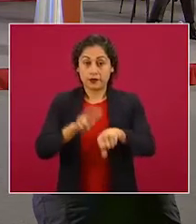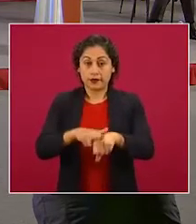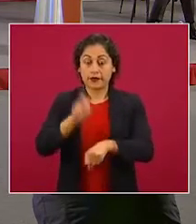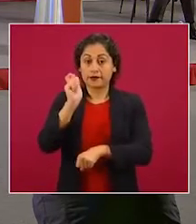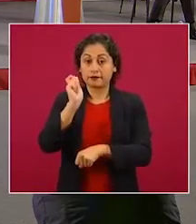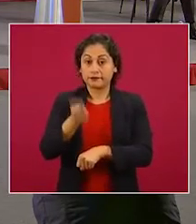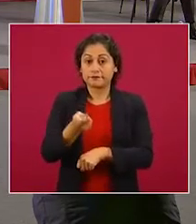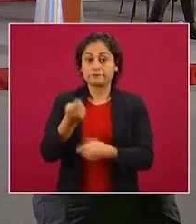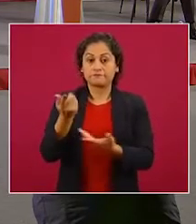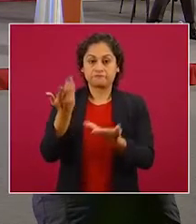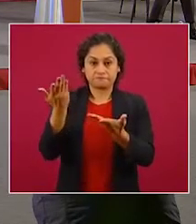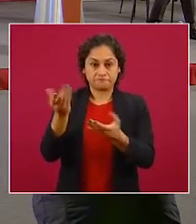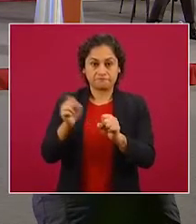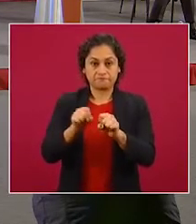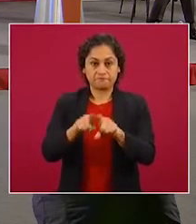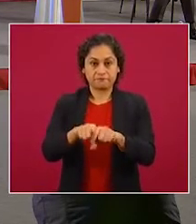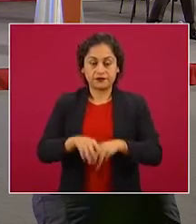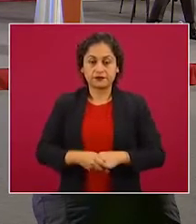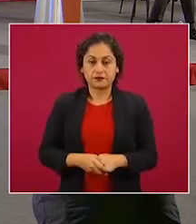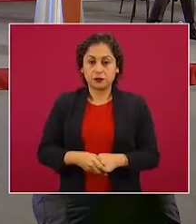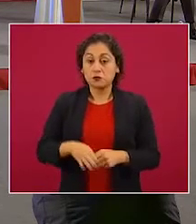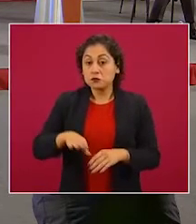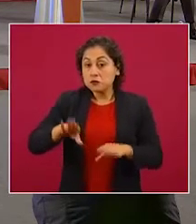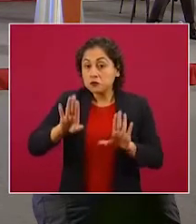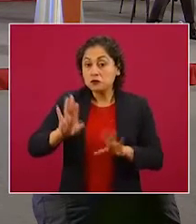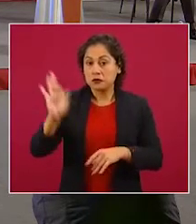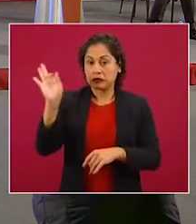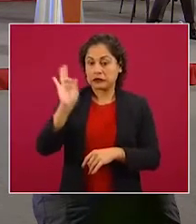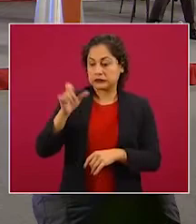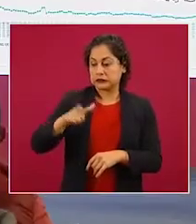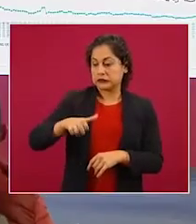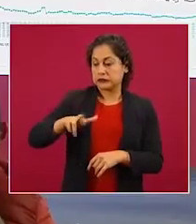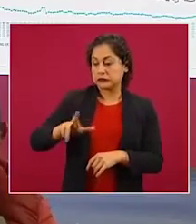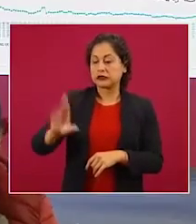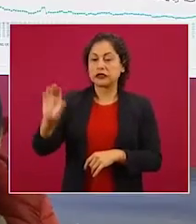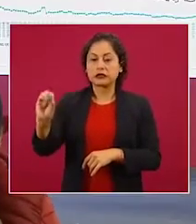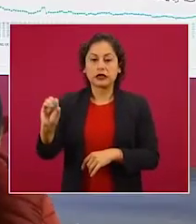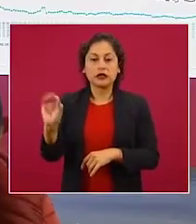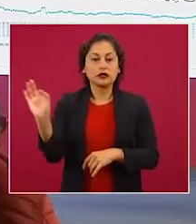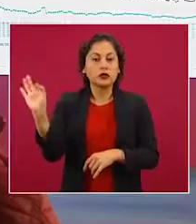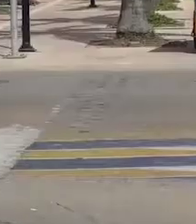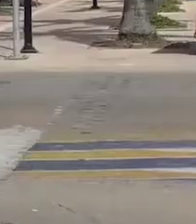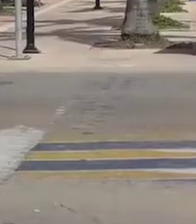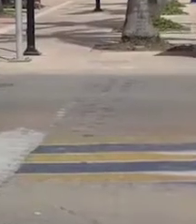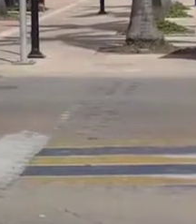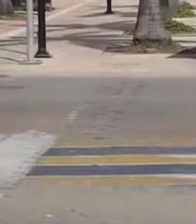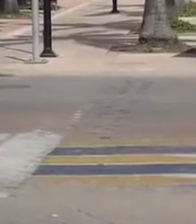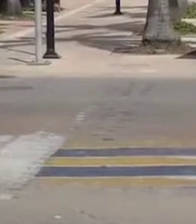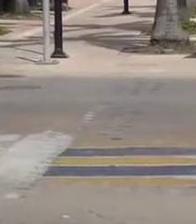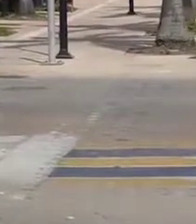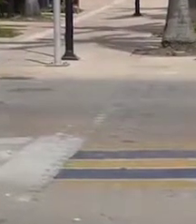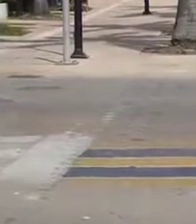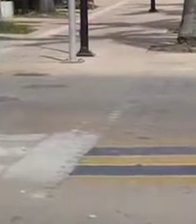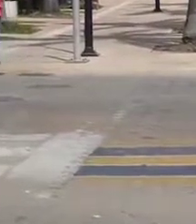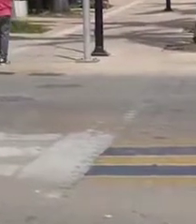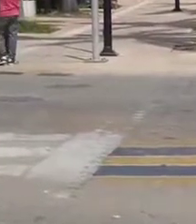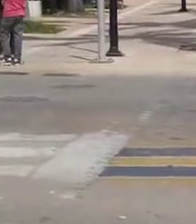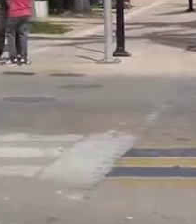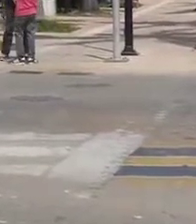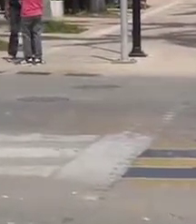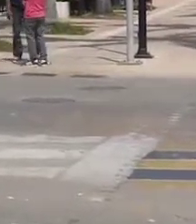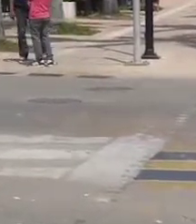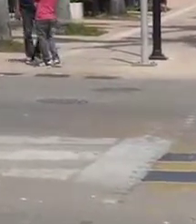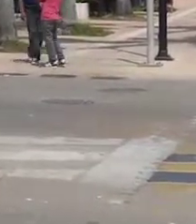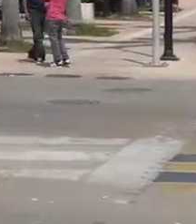locales para la contención de la pandemia sobre todo al tener una economía que depende del turismo y que esto implica una importante movilización de personas